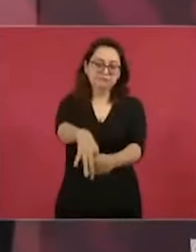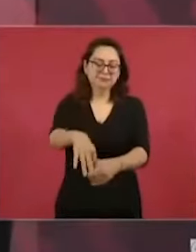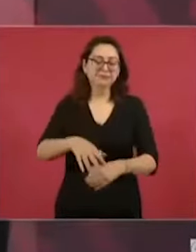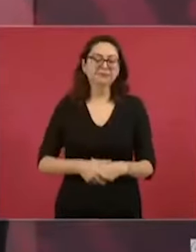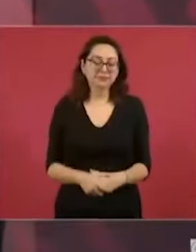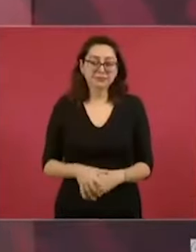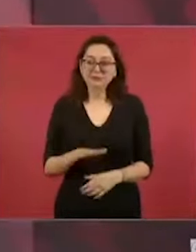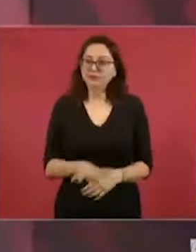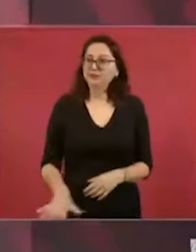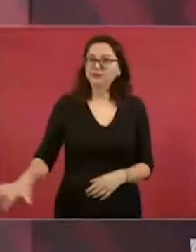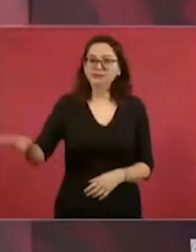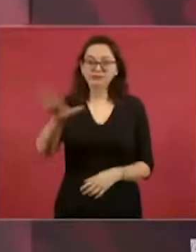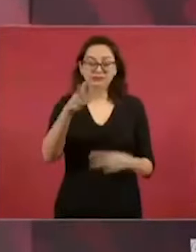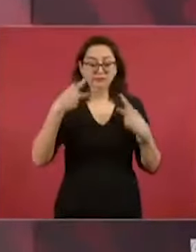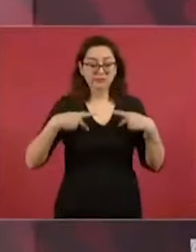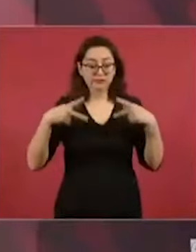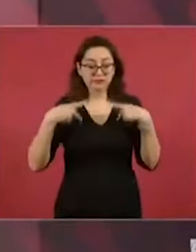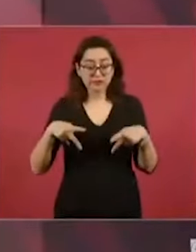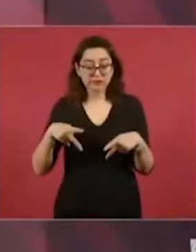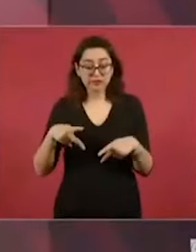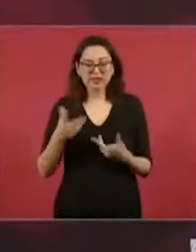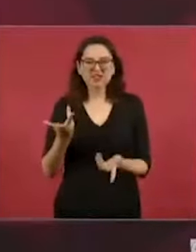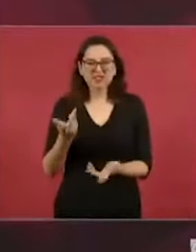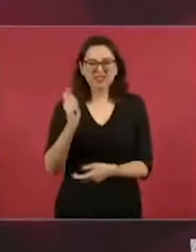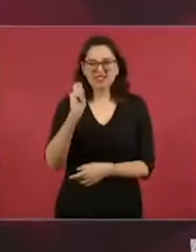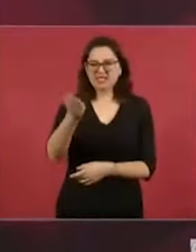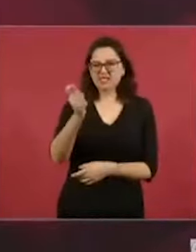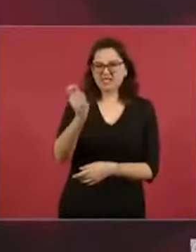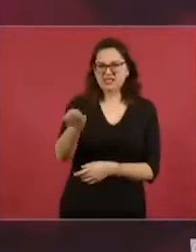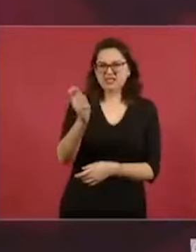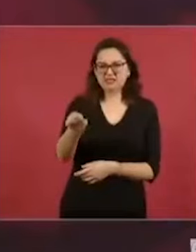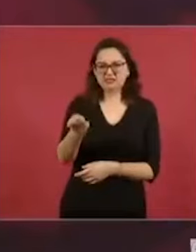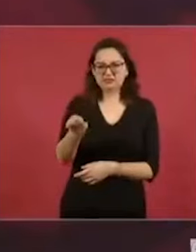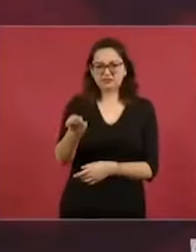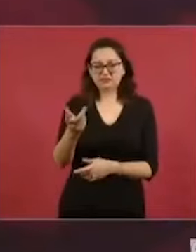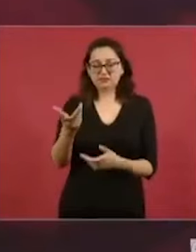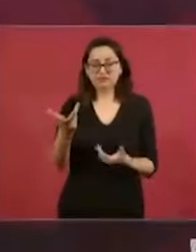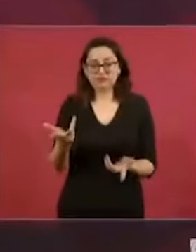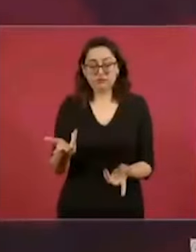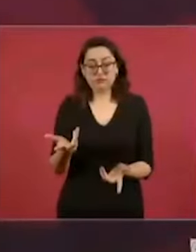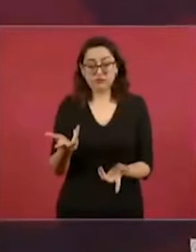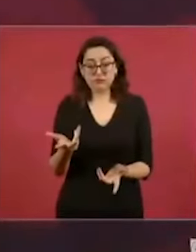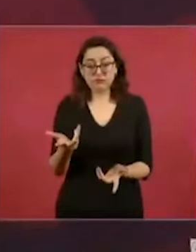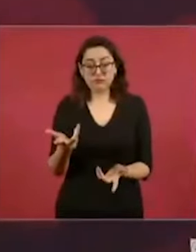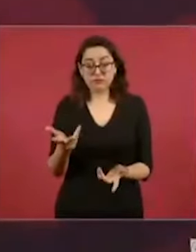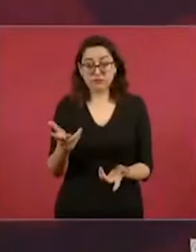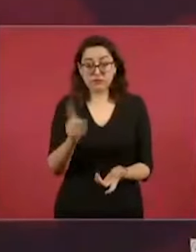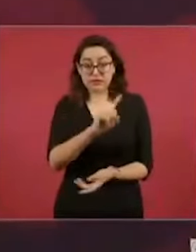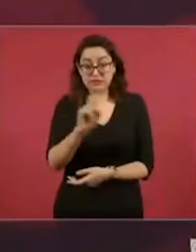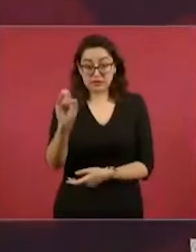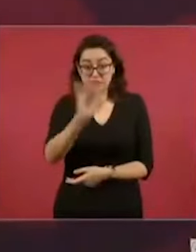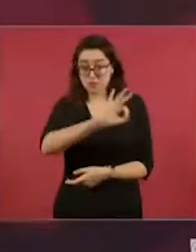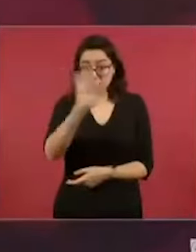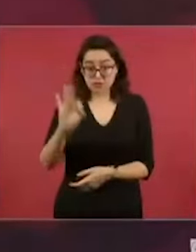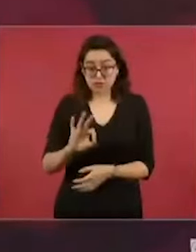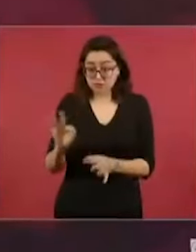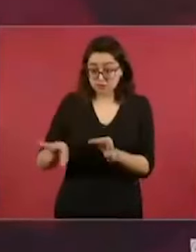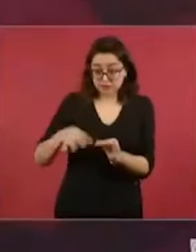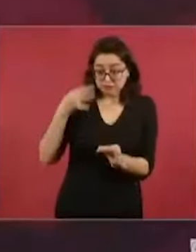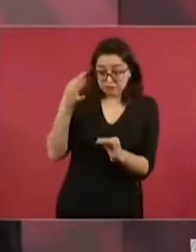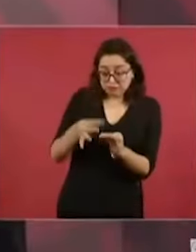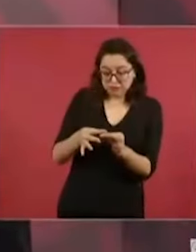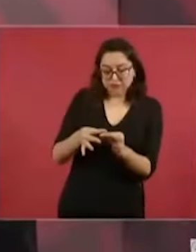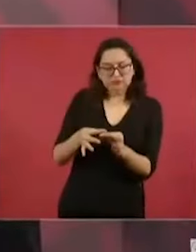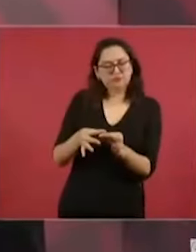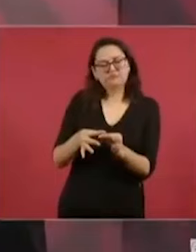todo en administraciones pasadas y lo que están haciendo el día de hoy. Pero vamos por partes, Jorge Armando, porque la conferencia